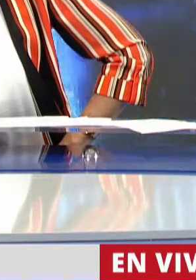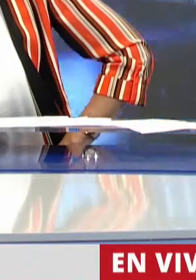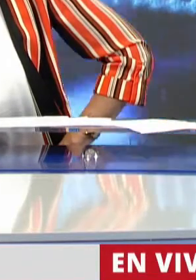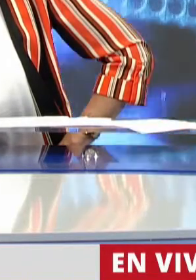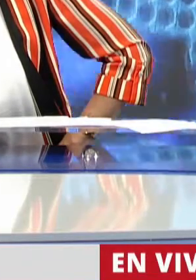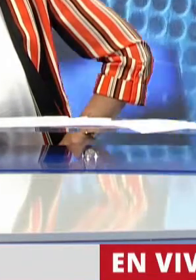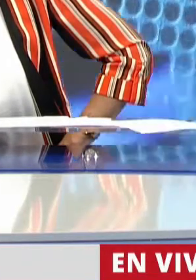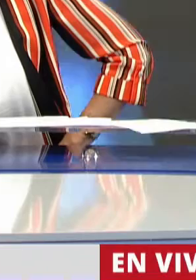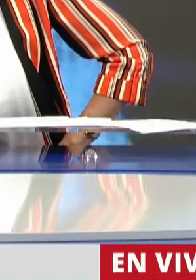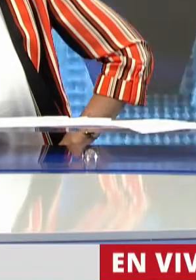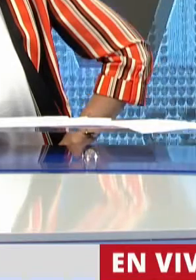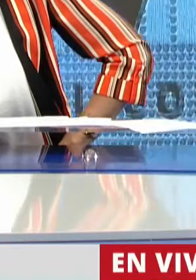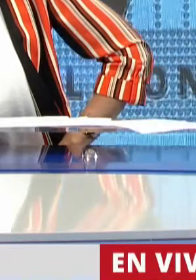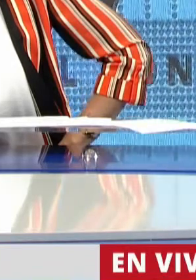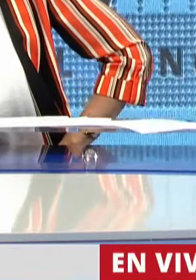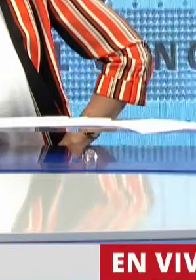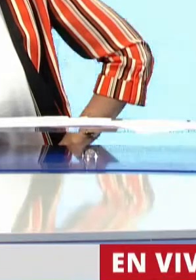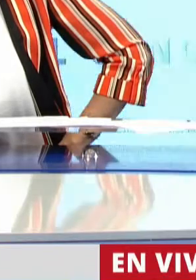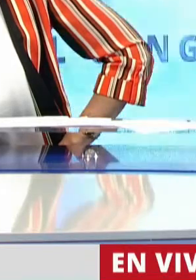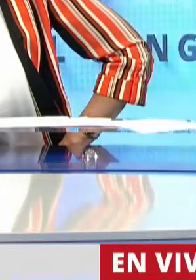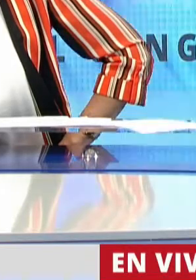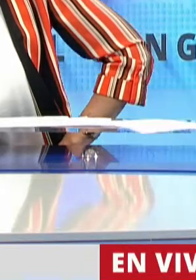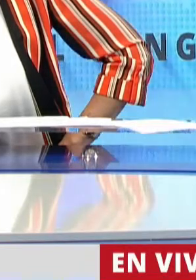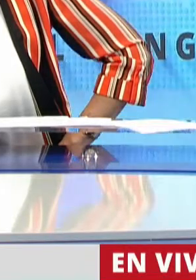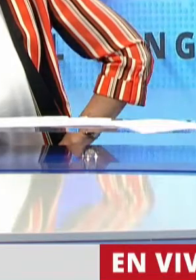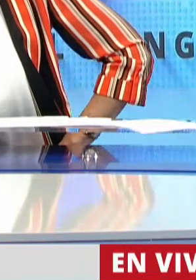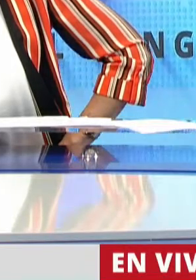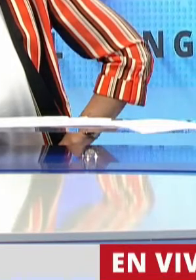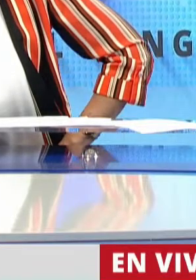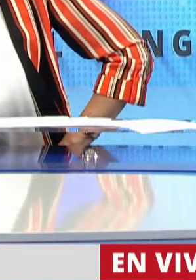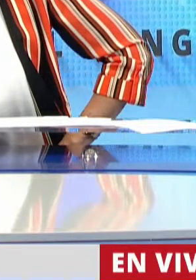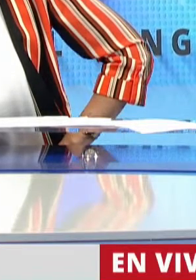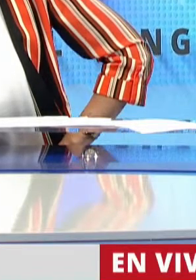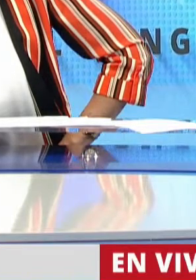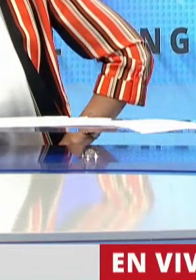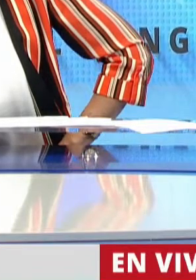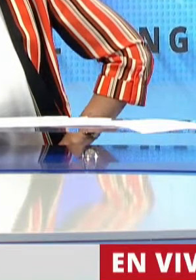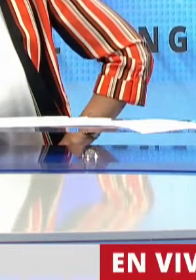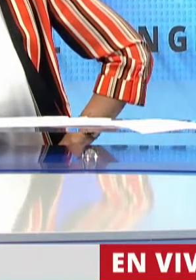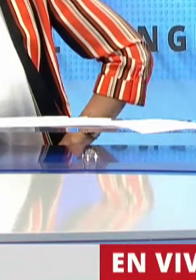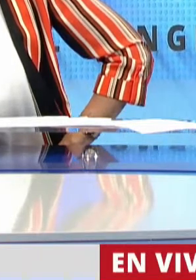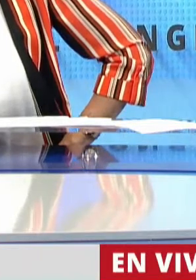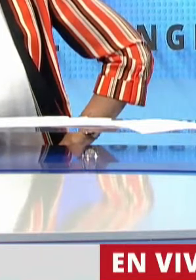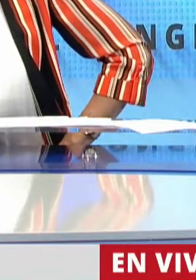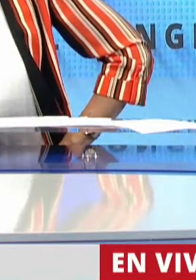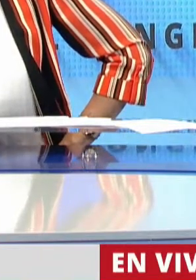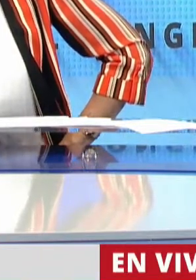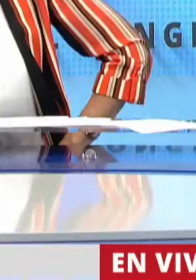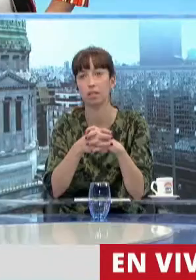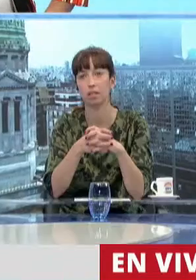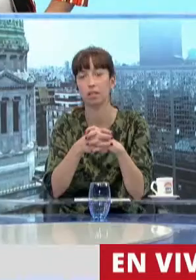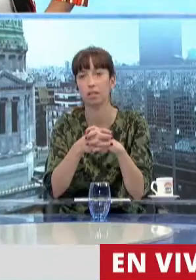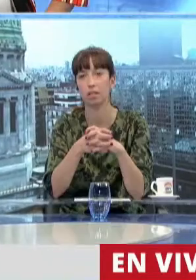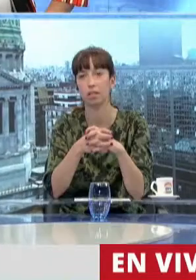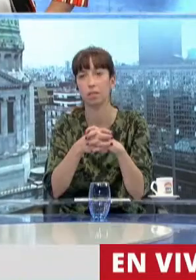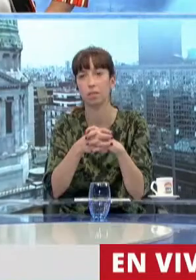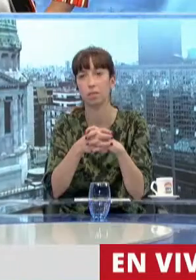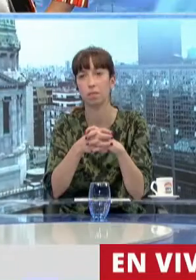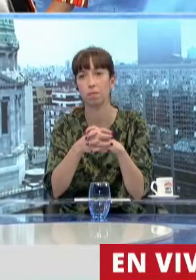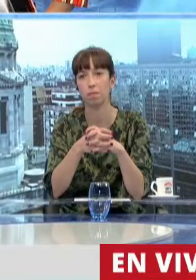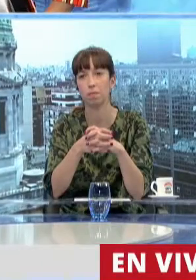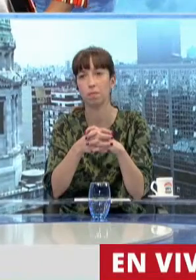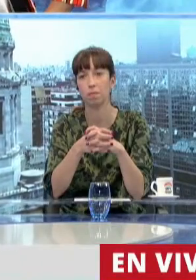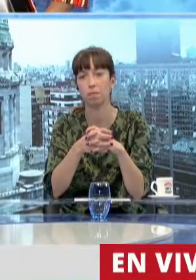debe encontrar puntos comunes. Creo que no hay margen para tirar demasiado de la piola, y así que por eso